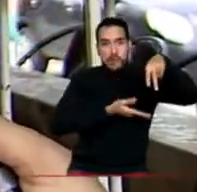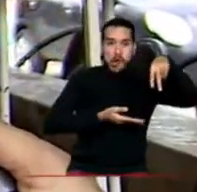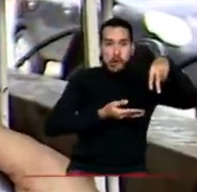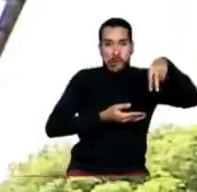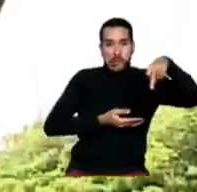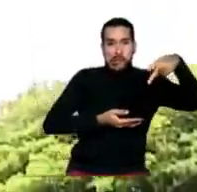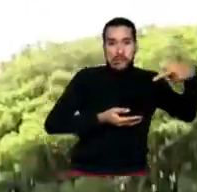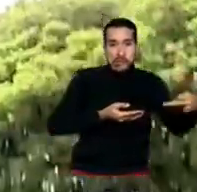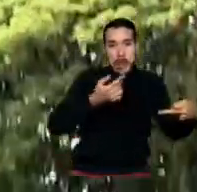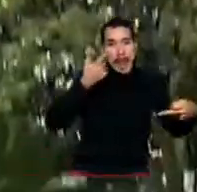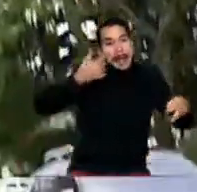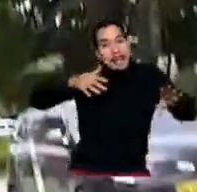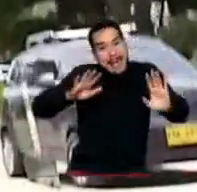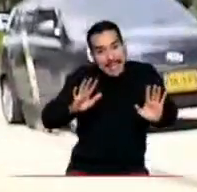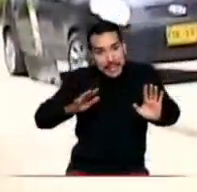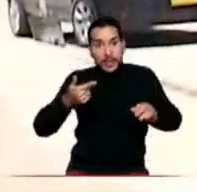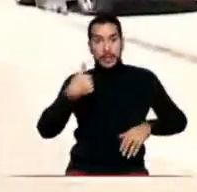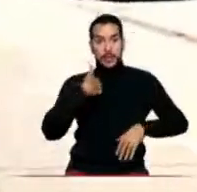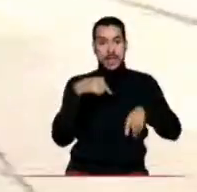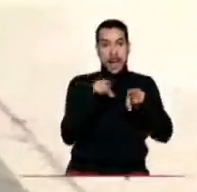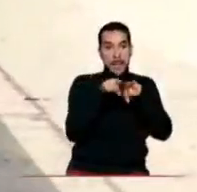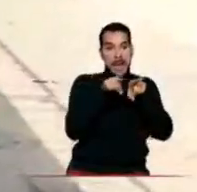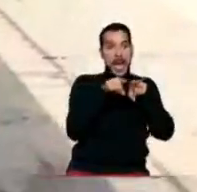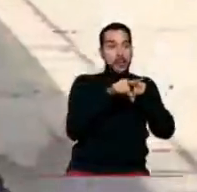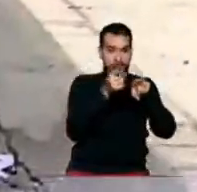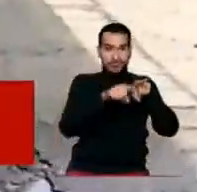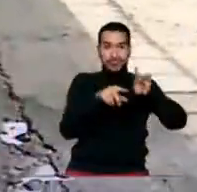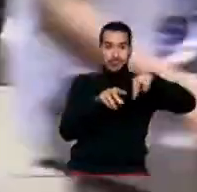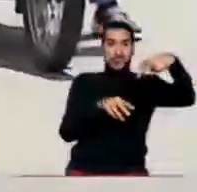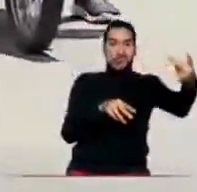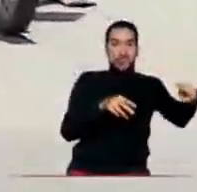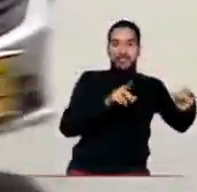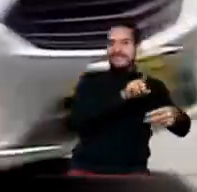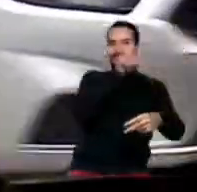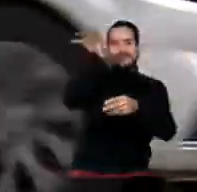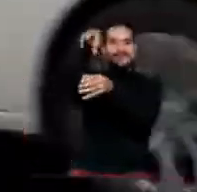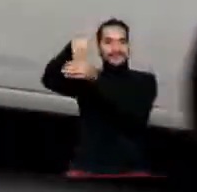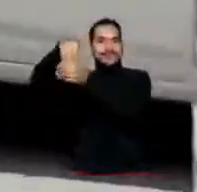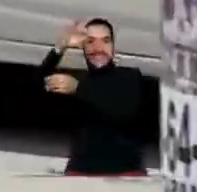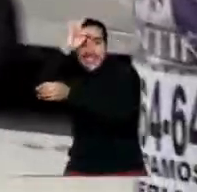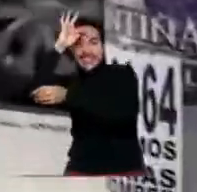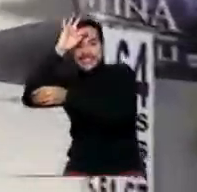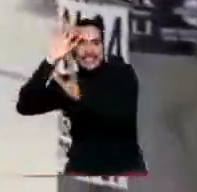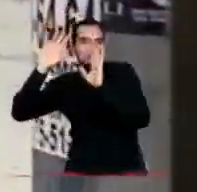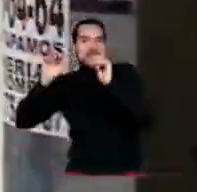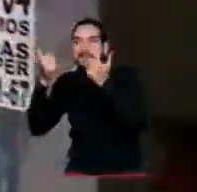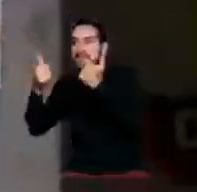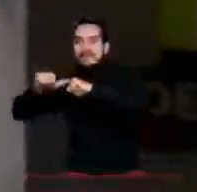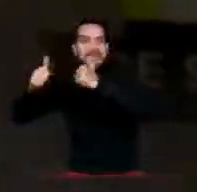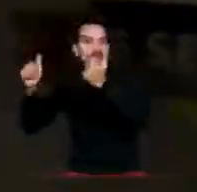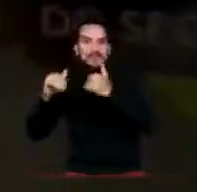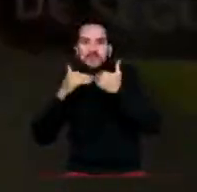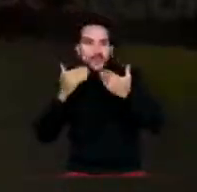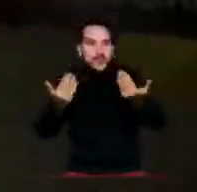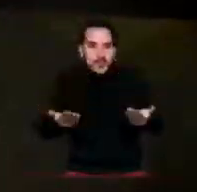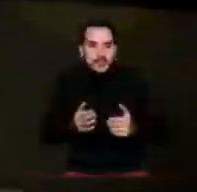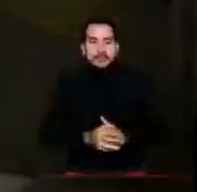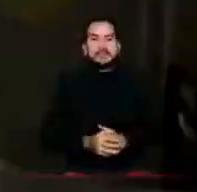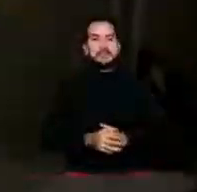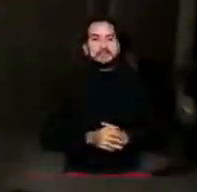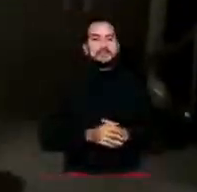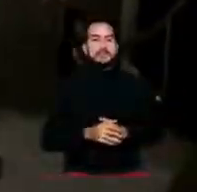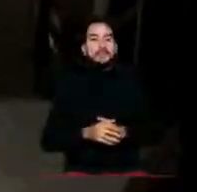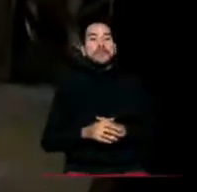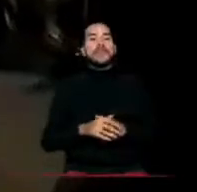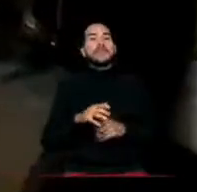porque está ahorita voy a la clínica. A esto se suman los daños materiales del establecimiento comercial. Habíamos acabado de abrir y ahí tuvimos